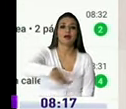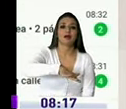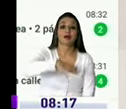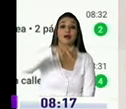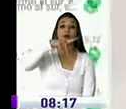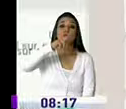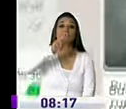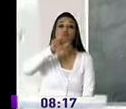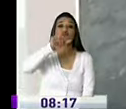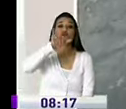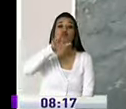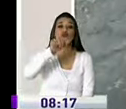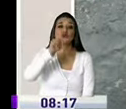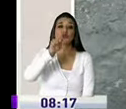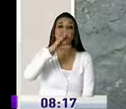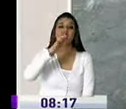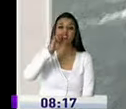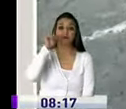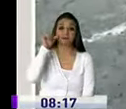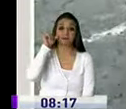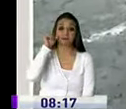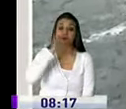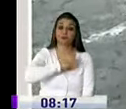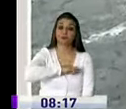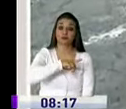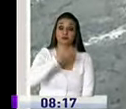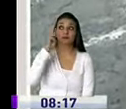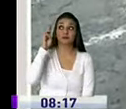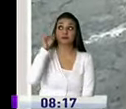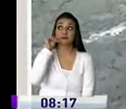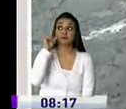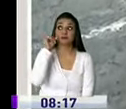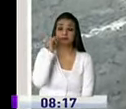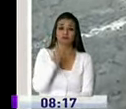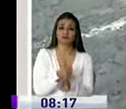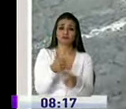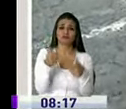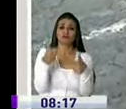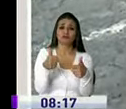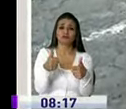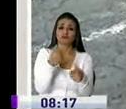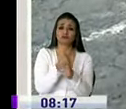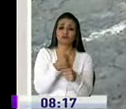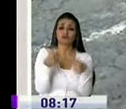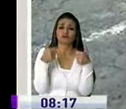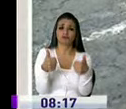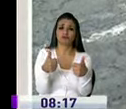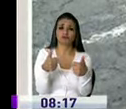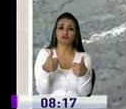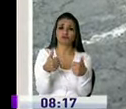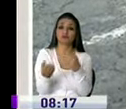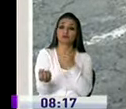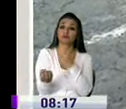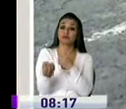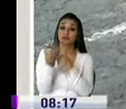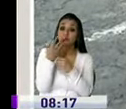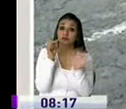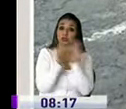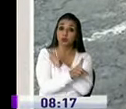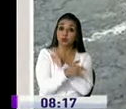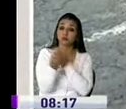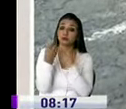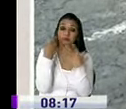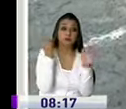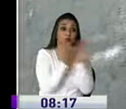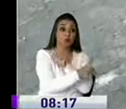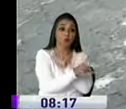Puyuncate. Esto es en Rumiñahui, en el municipio de Rumiñahui. Trabajan bien también el municipio de Rumiñahui que nosotros. Cada vez que hay una denuncia, efectivamente tratan